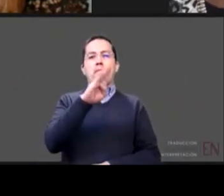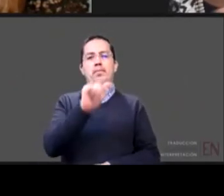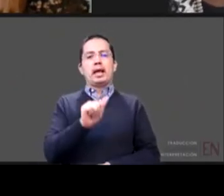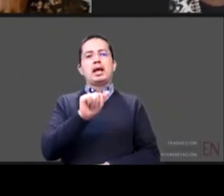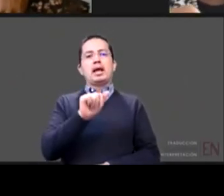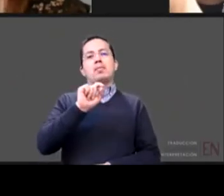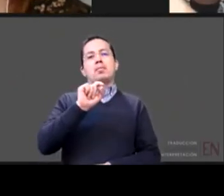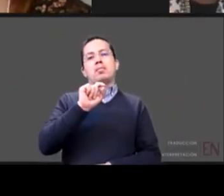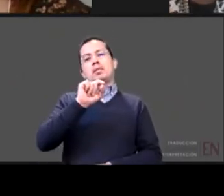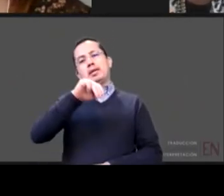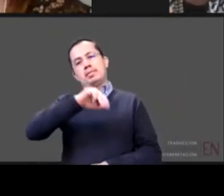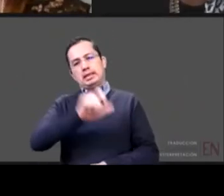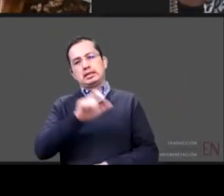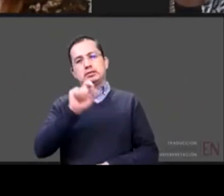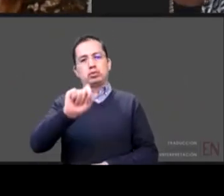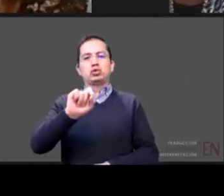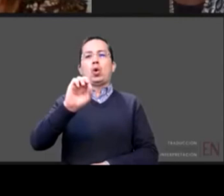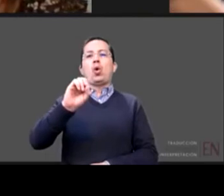alumbramx.org/ayuda.